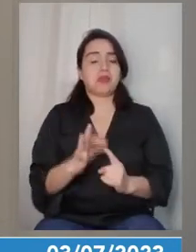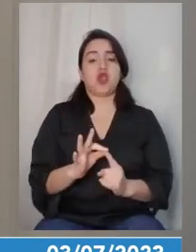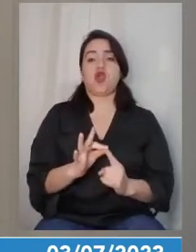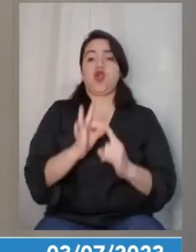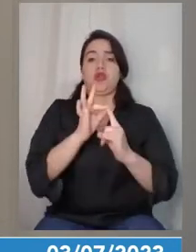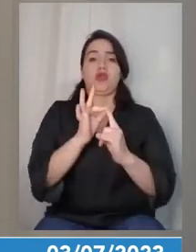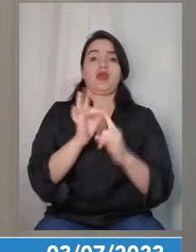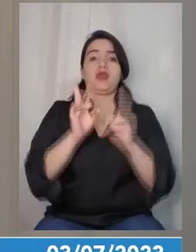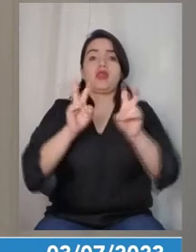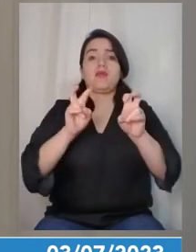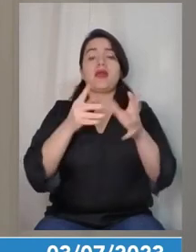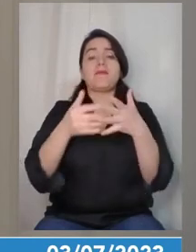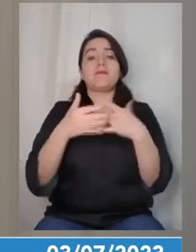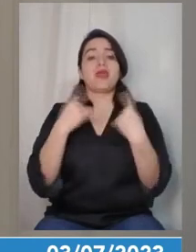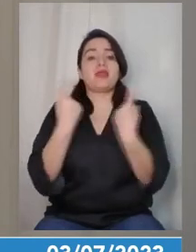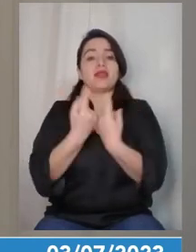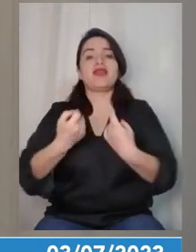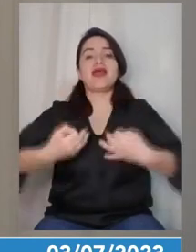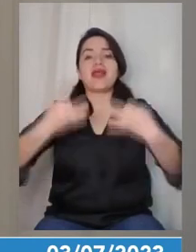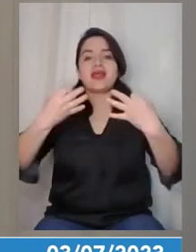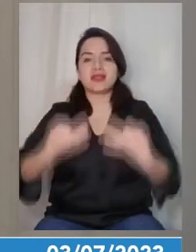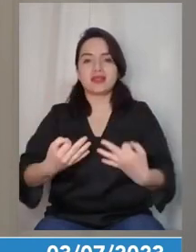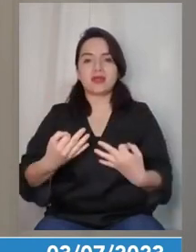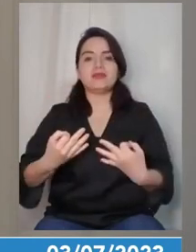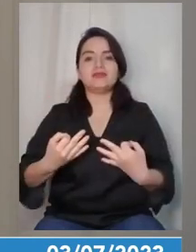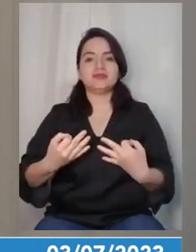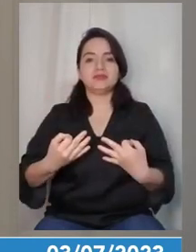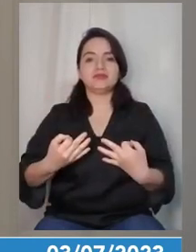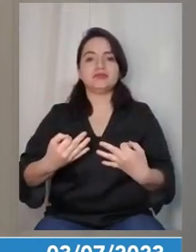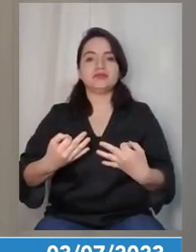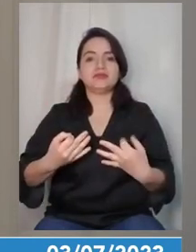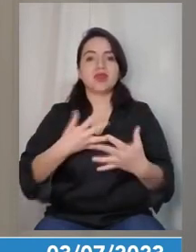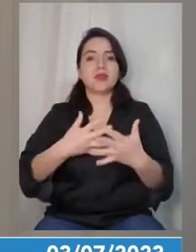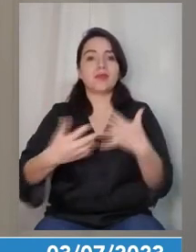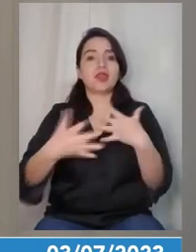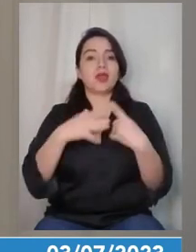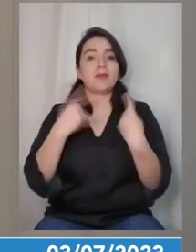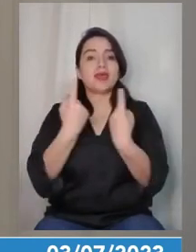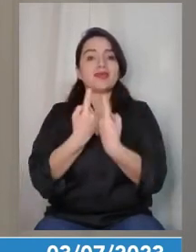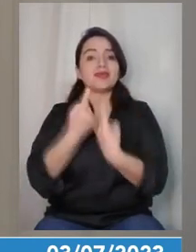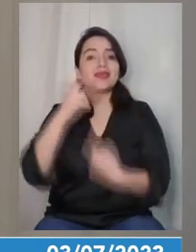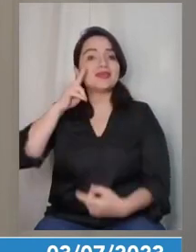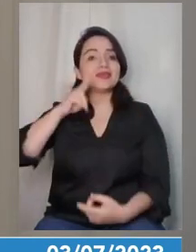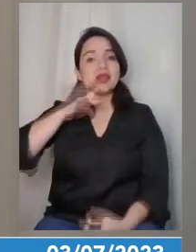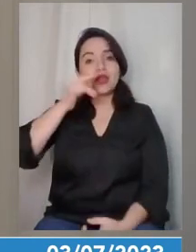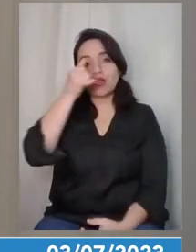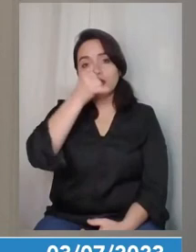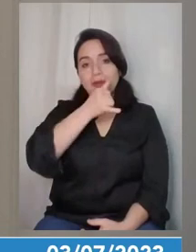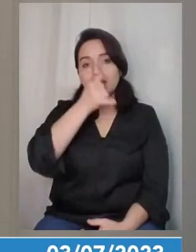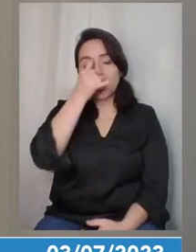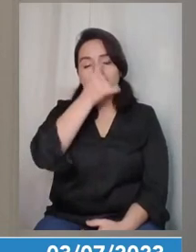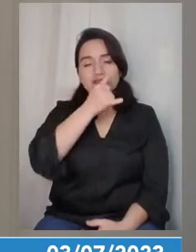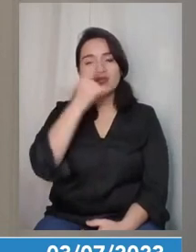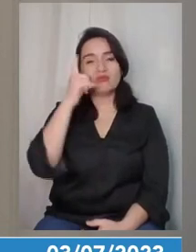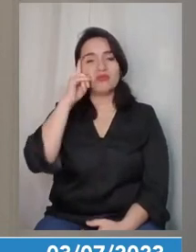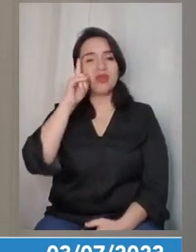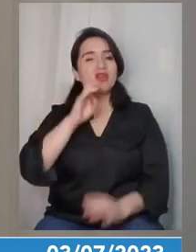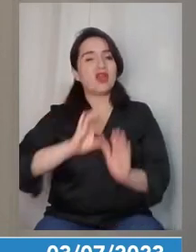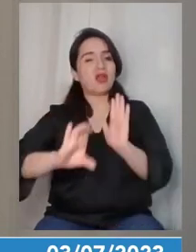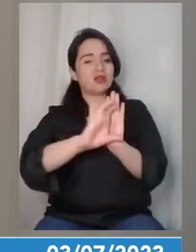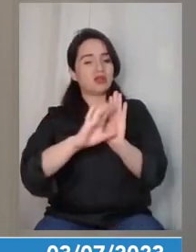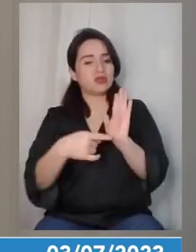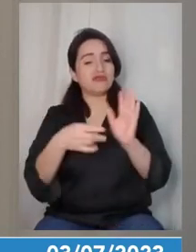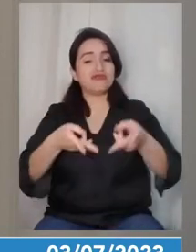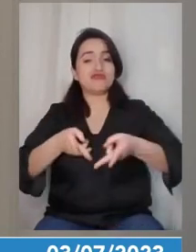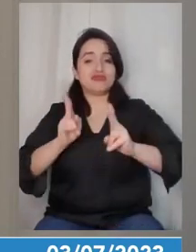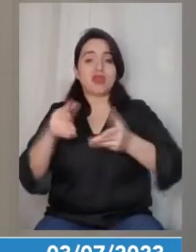garantía de vivir en un medio ambiente libre de contaminación. Pero la Constitución ha permitido, ¿no es cierto?, que hoy en día tengamos un medio